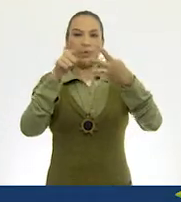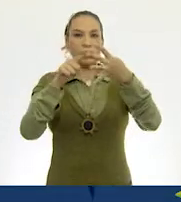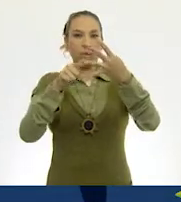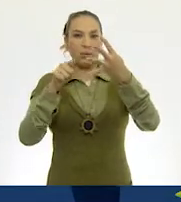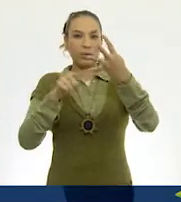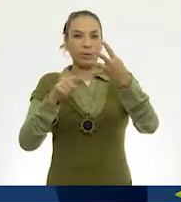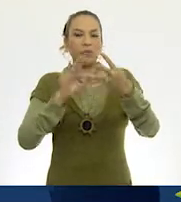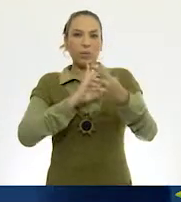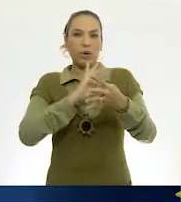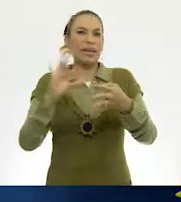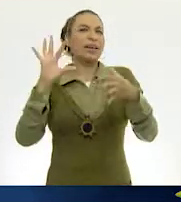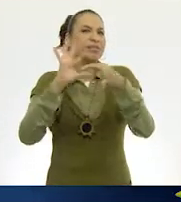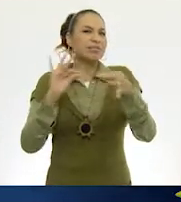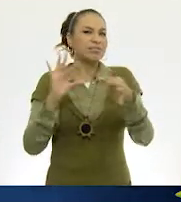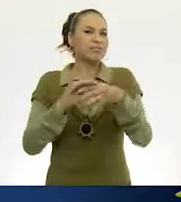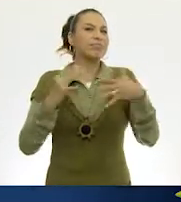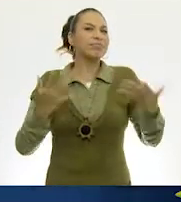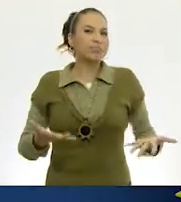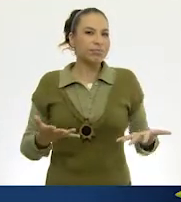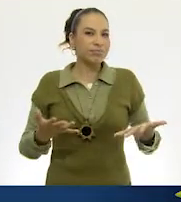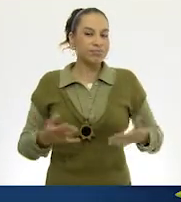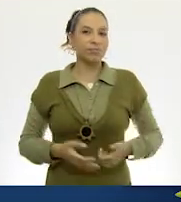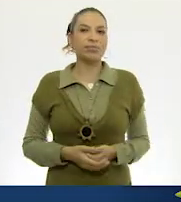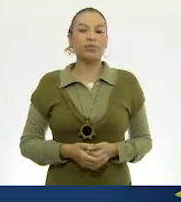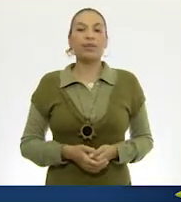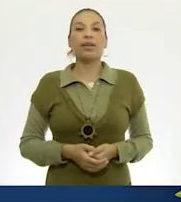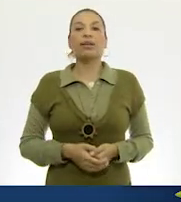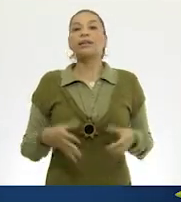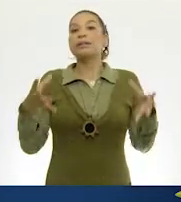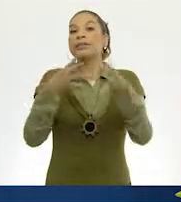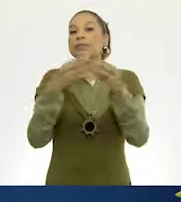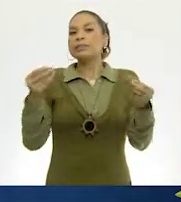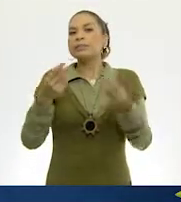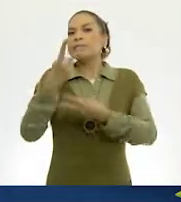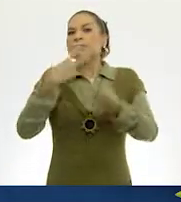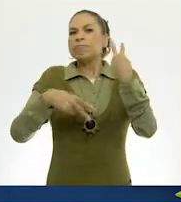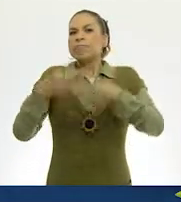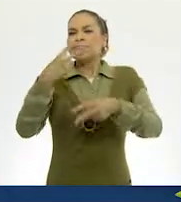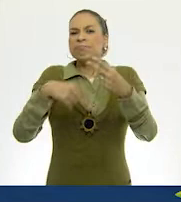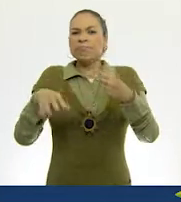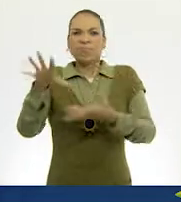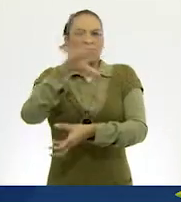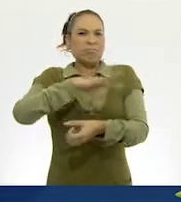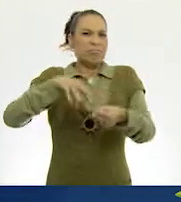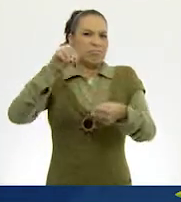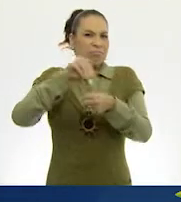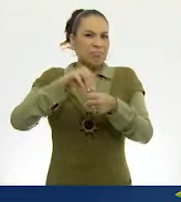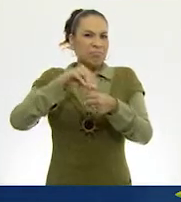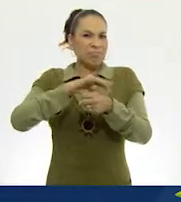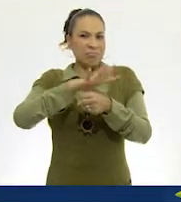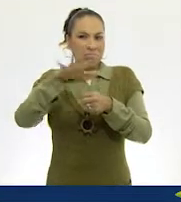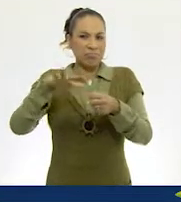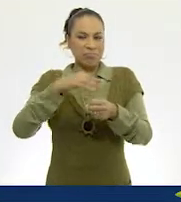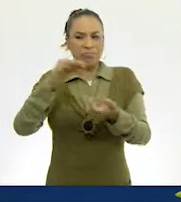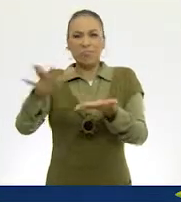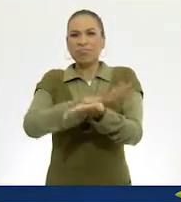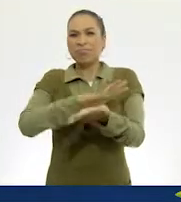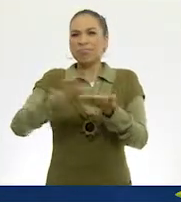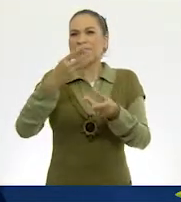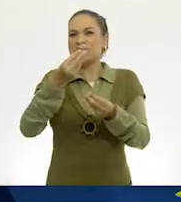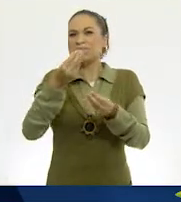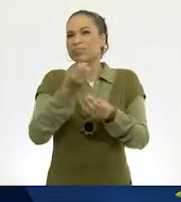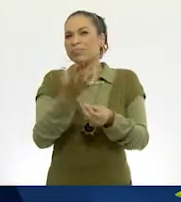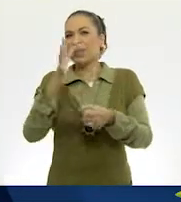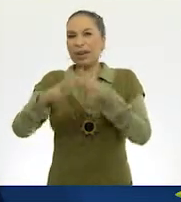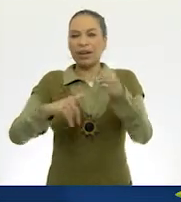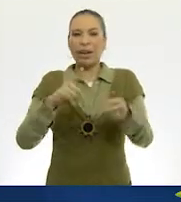para intentar explicarla. Las extinciones operan de una manera general y extinguen a muchas especies,